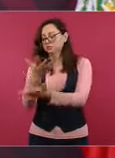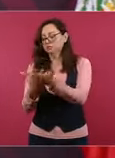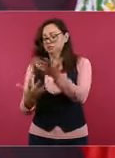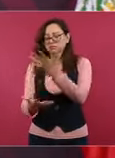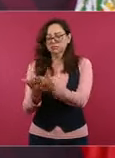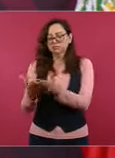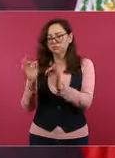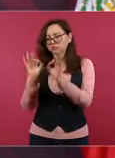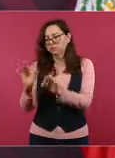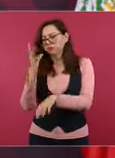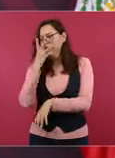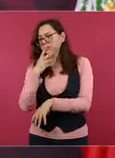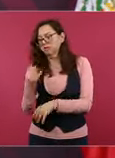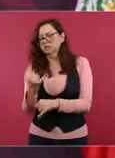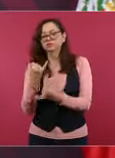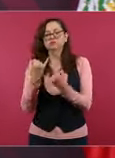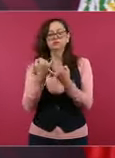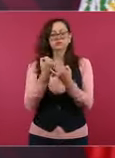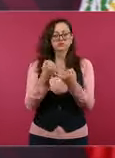y también